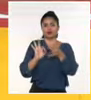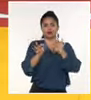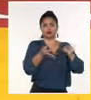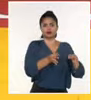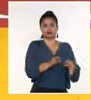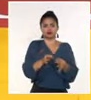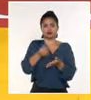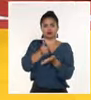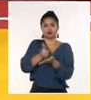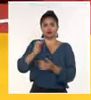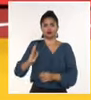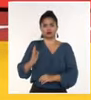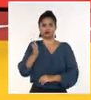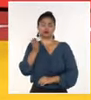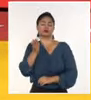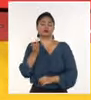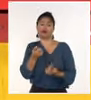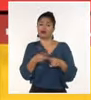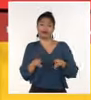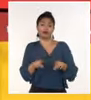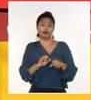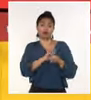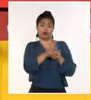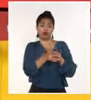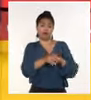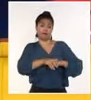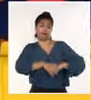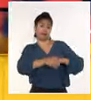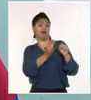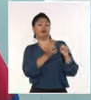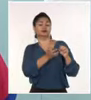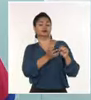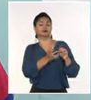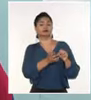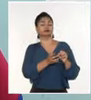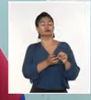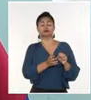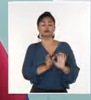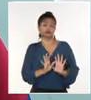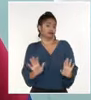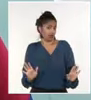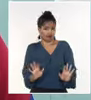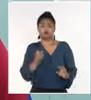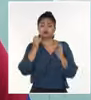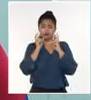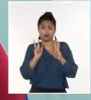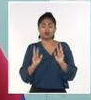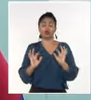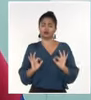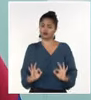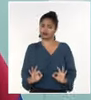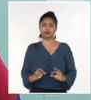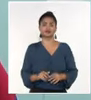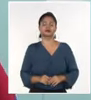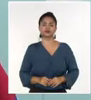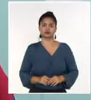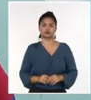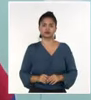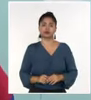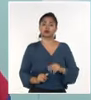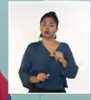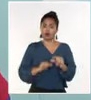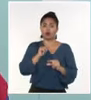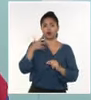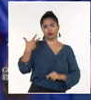haberlo logrado con los campeonatos que me faltaban, los Grand Slam que me faltaban. Pero desgraciadamente pasó esto y nos toca ahora